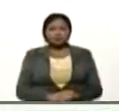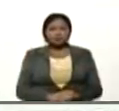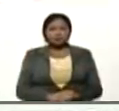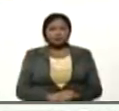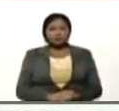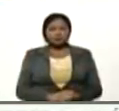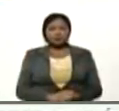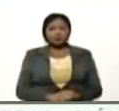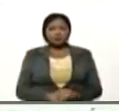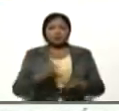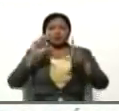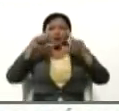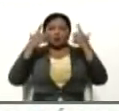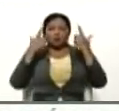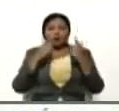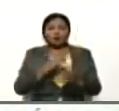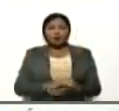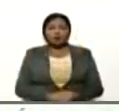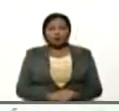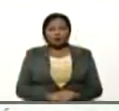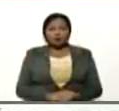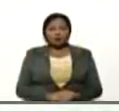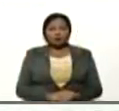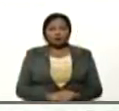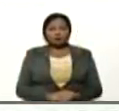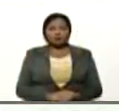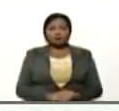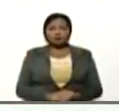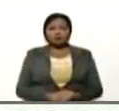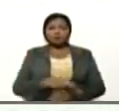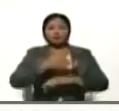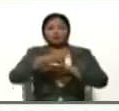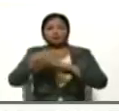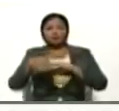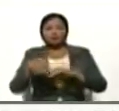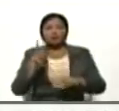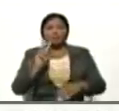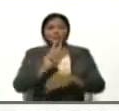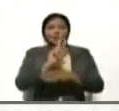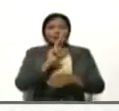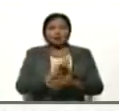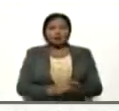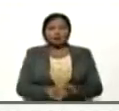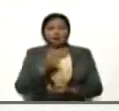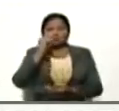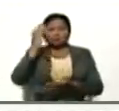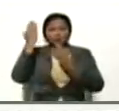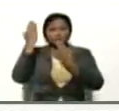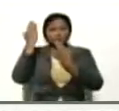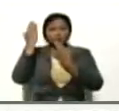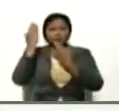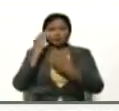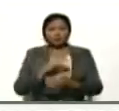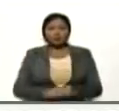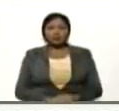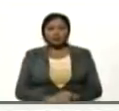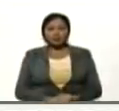La Guaira. Municipio Vargas, estado La Guaira, municipio Vargas, José Suárez.